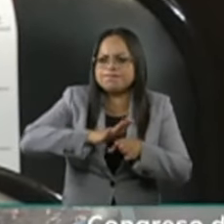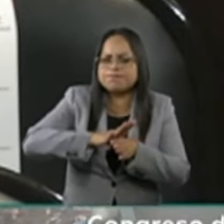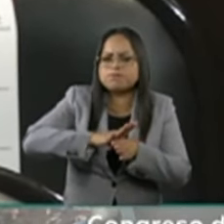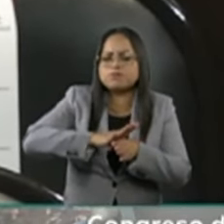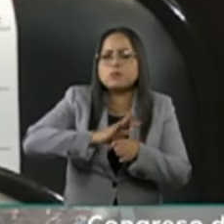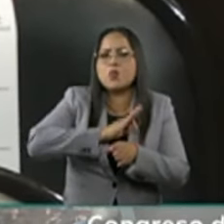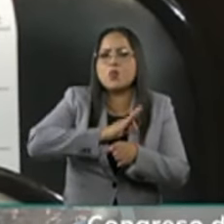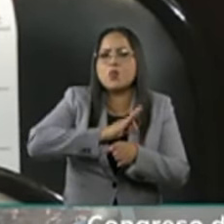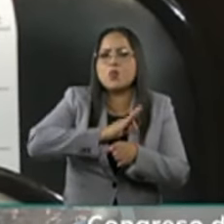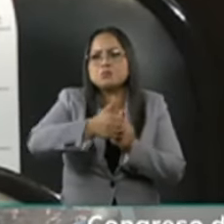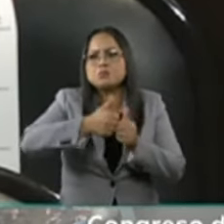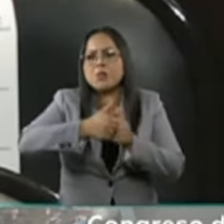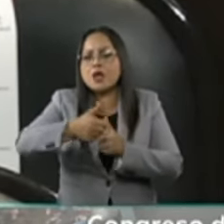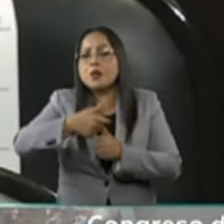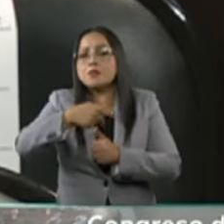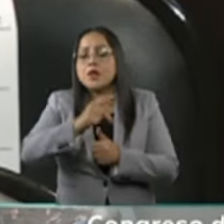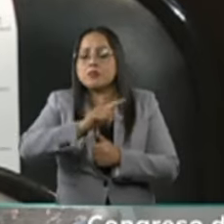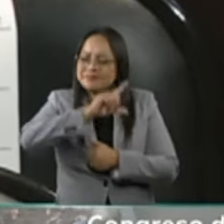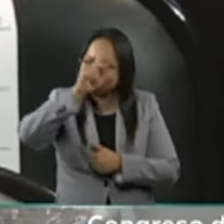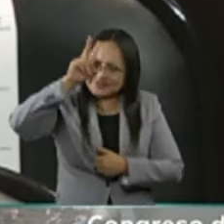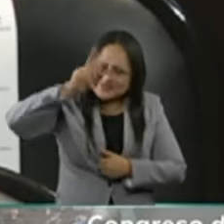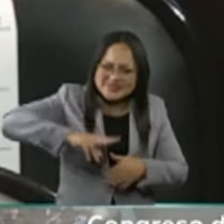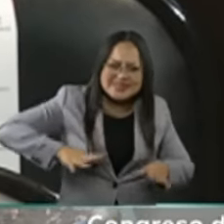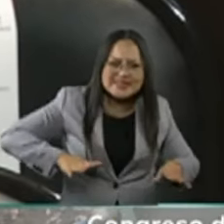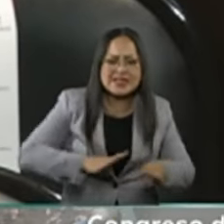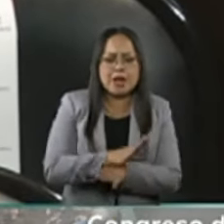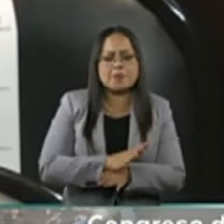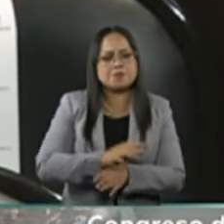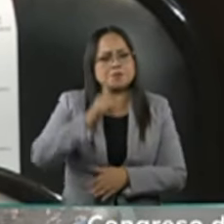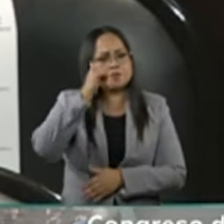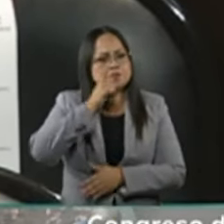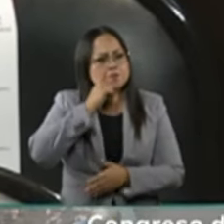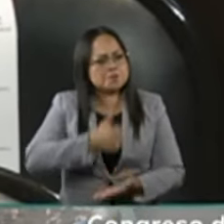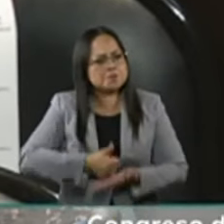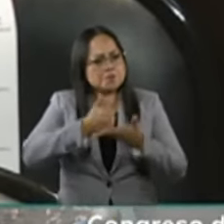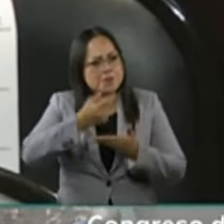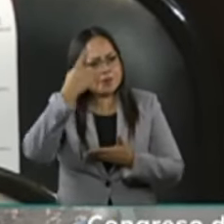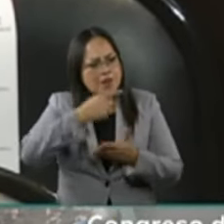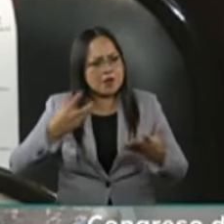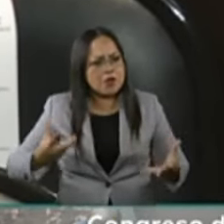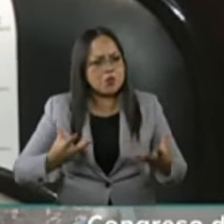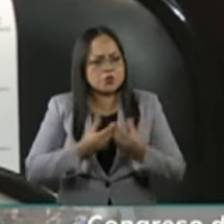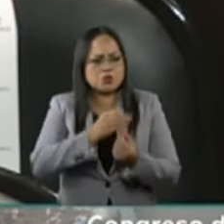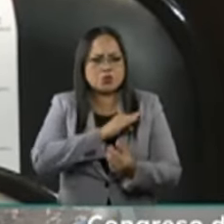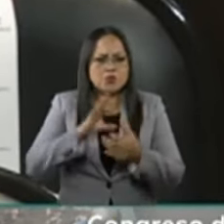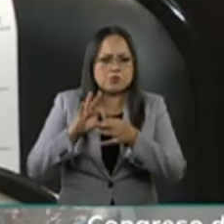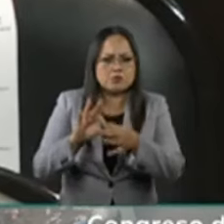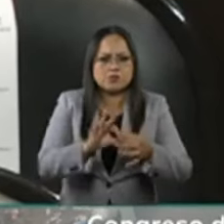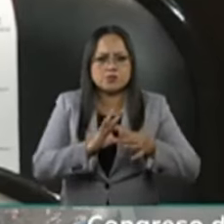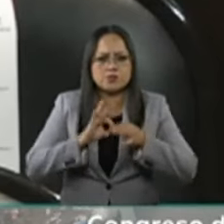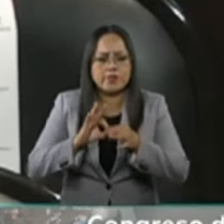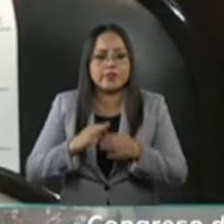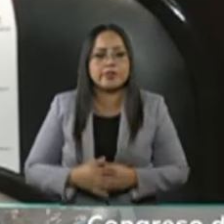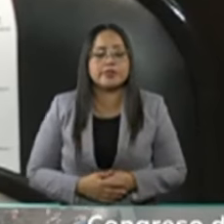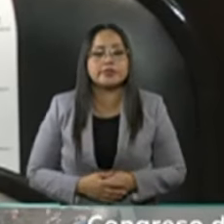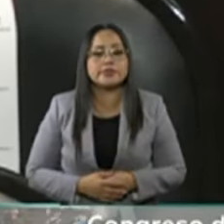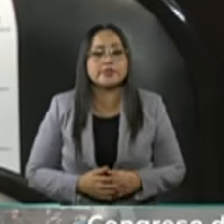separar, pero el verdadero cambio siempre permitirá construir unidad.